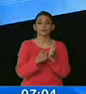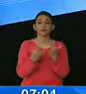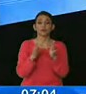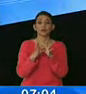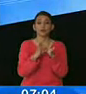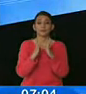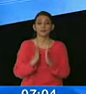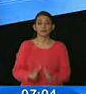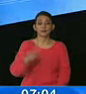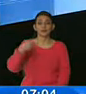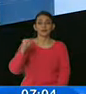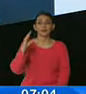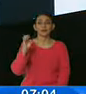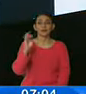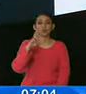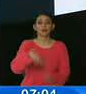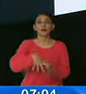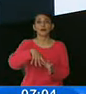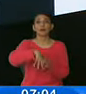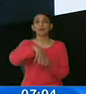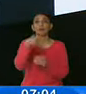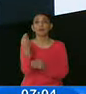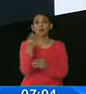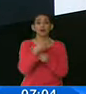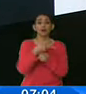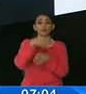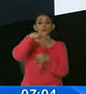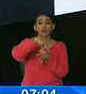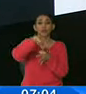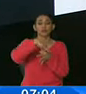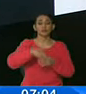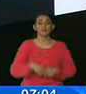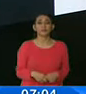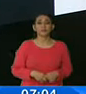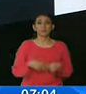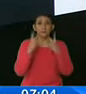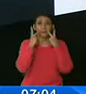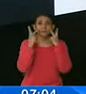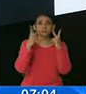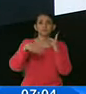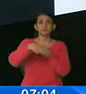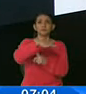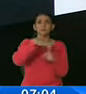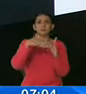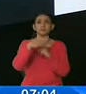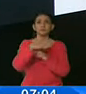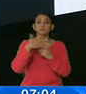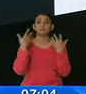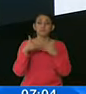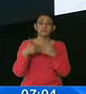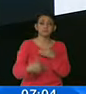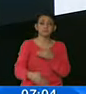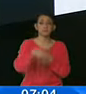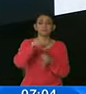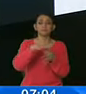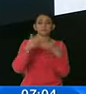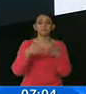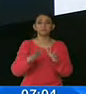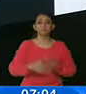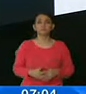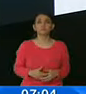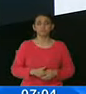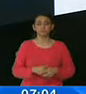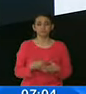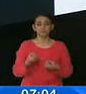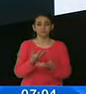Romero en esta parte exteriores ya del Consejo Nacional Electoral. Veamos el ambiente después de transcurridas las elecciones. Héctor, sí, gracias,